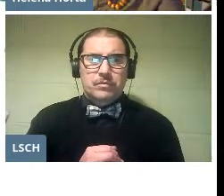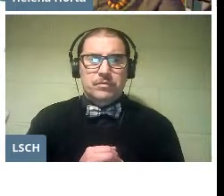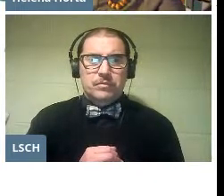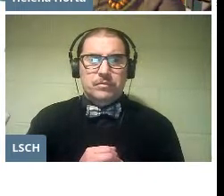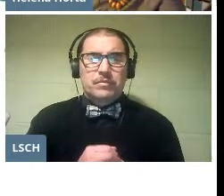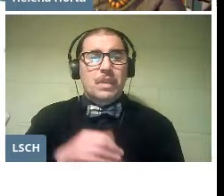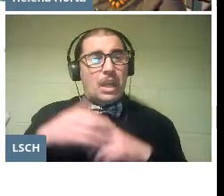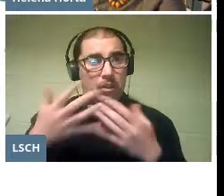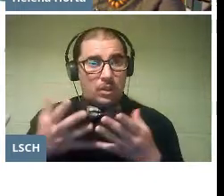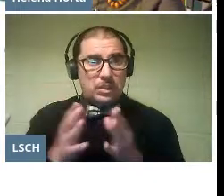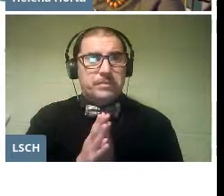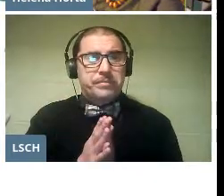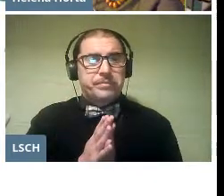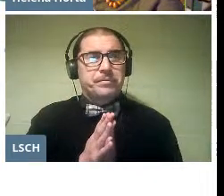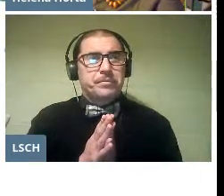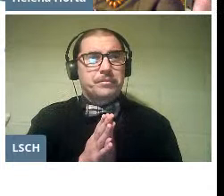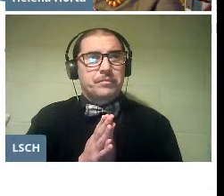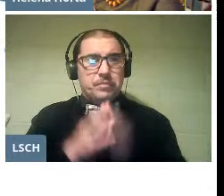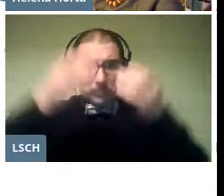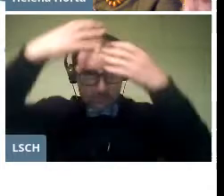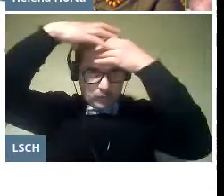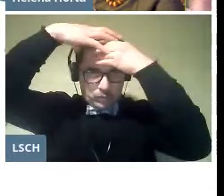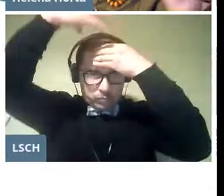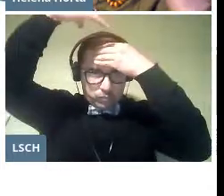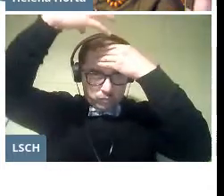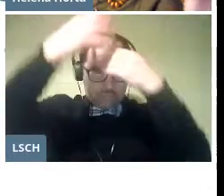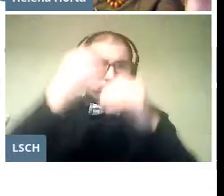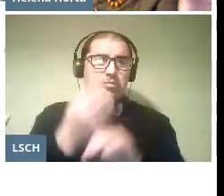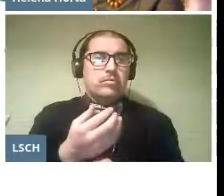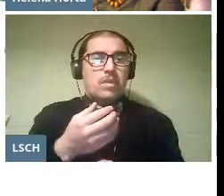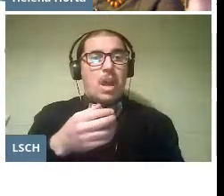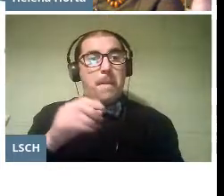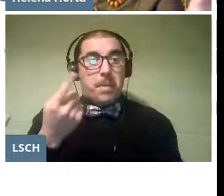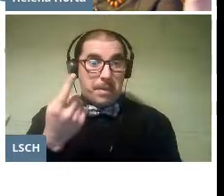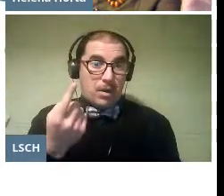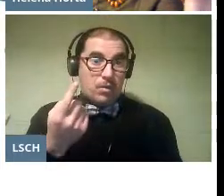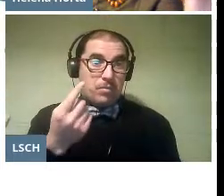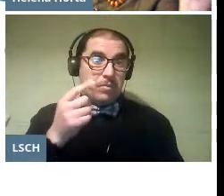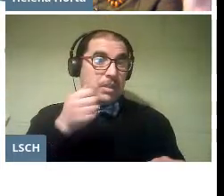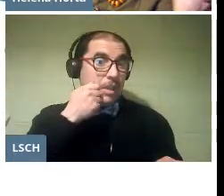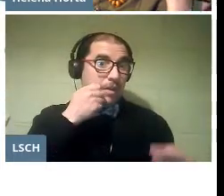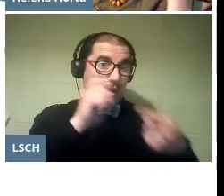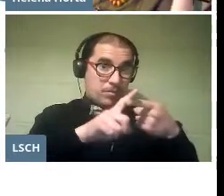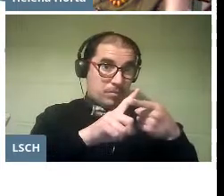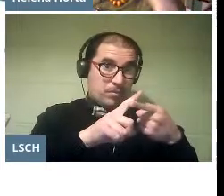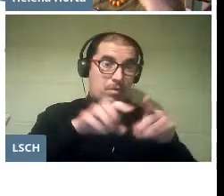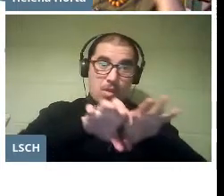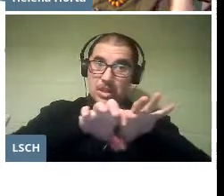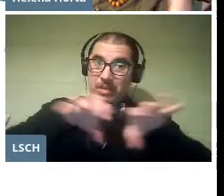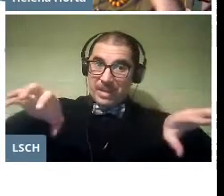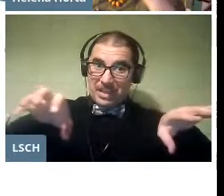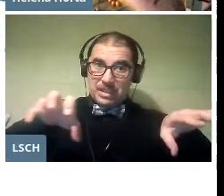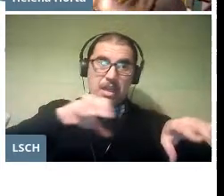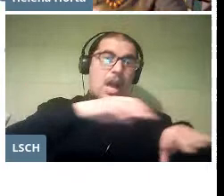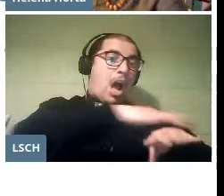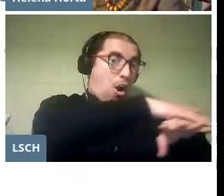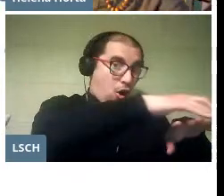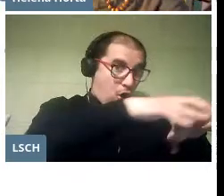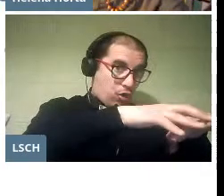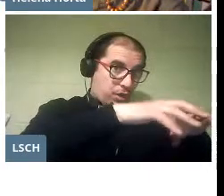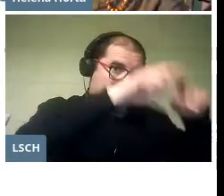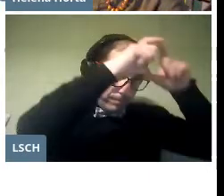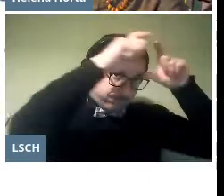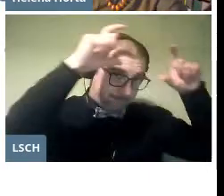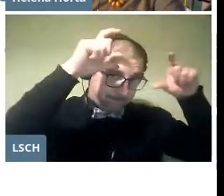De esta manera podemos decir que el tocado funcionaba en un primer nivel como marcador étnico para diferenciar a pescadores